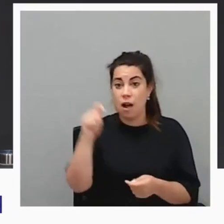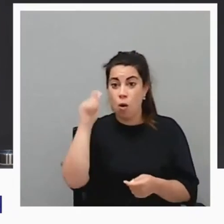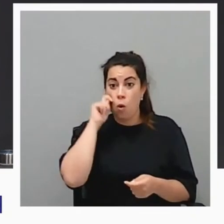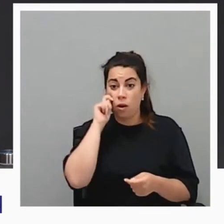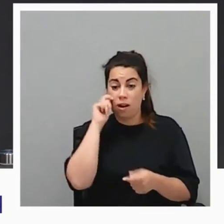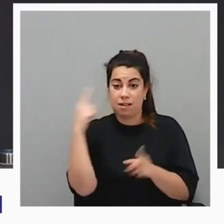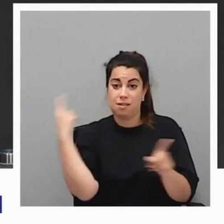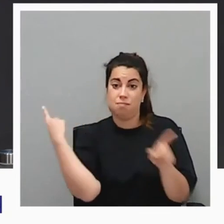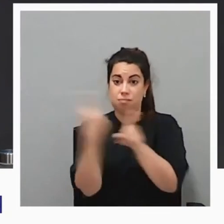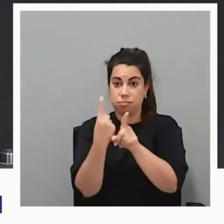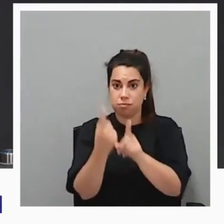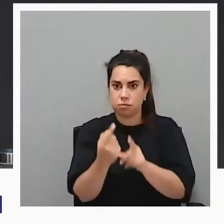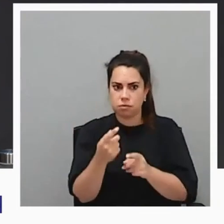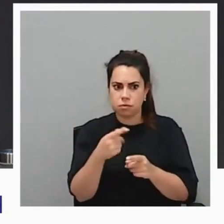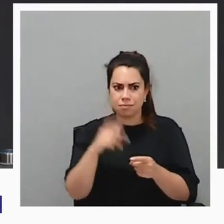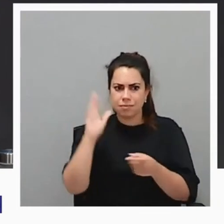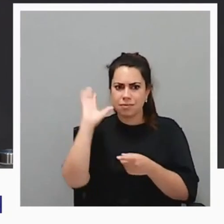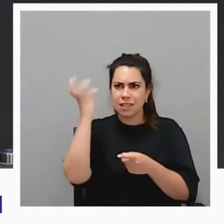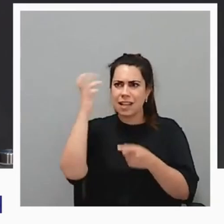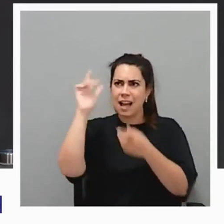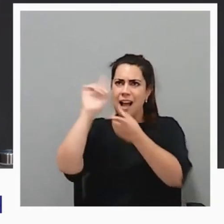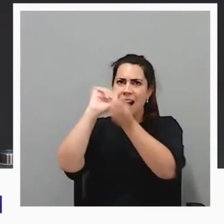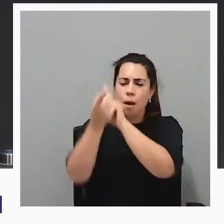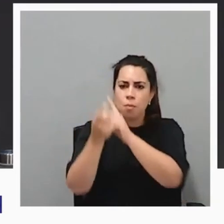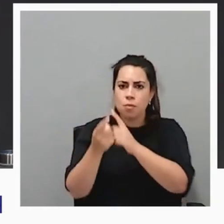cambio climático, sequía,